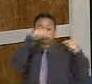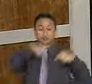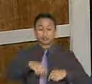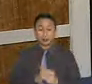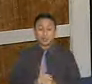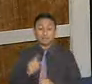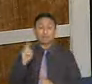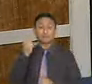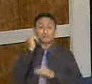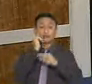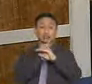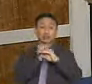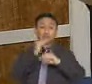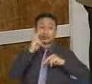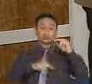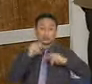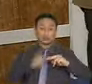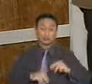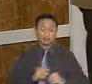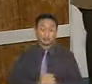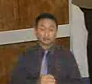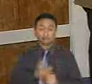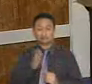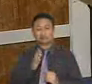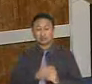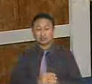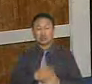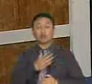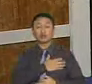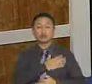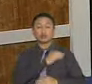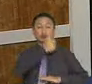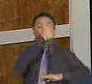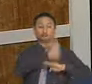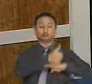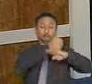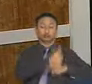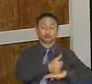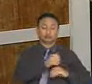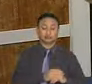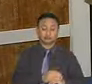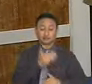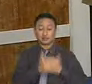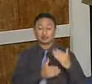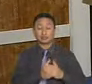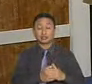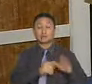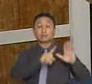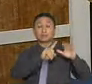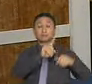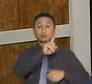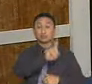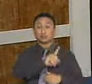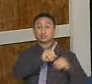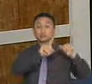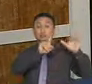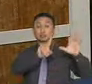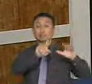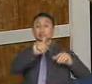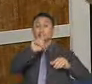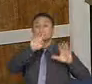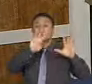primera iglesia que no es esta más o menos como edificando su poderío y luego en 1690 comenzaron a construir que se demoró